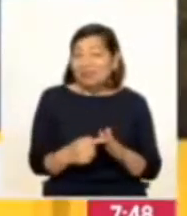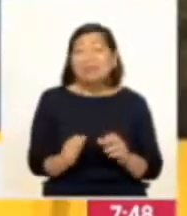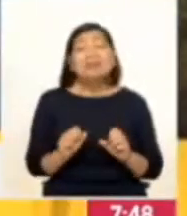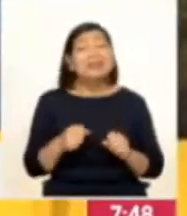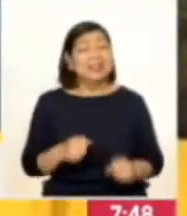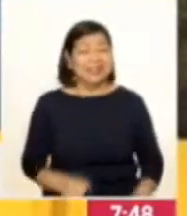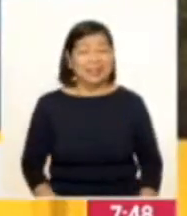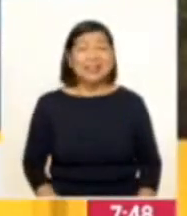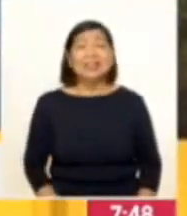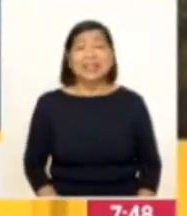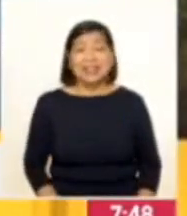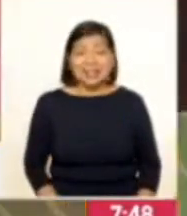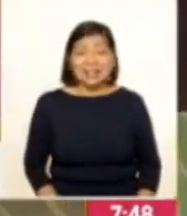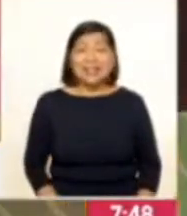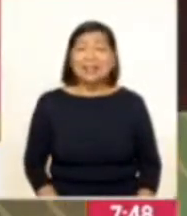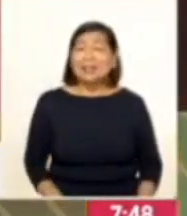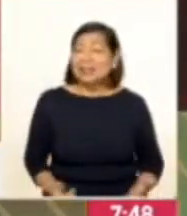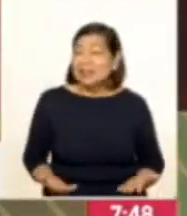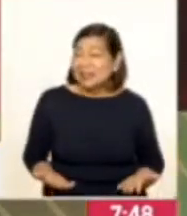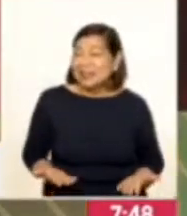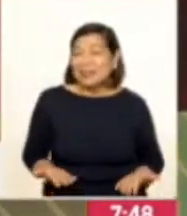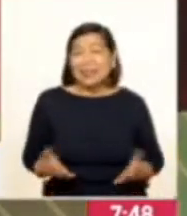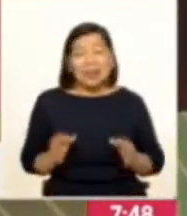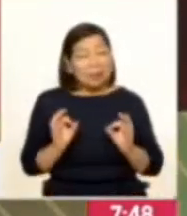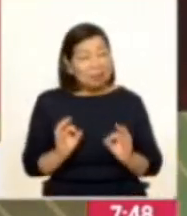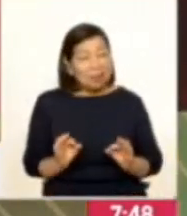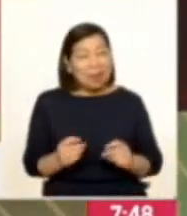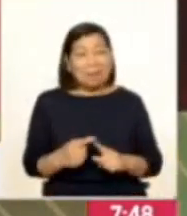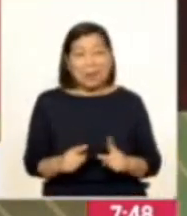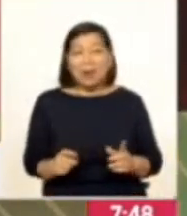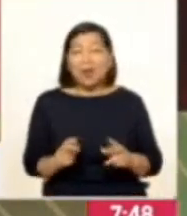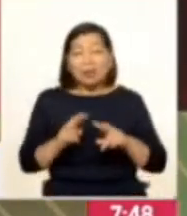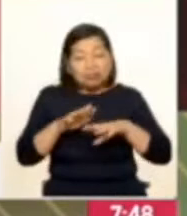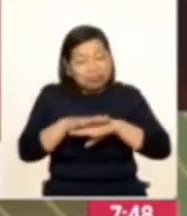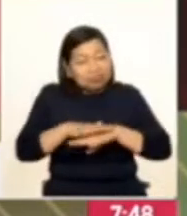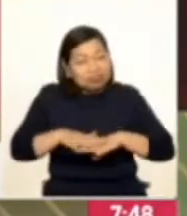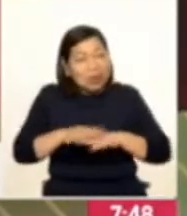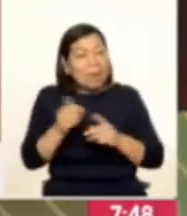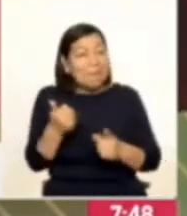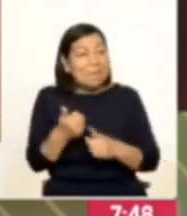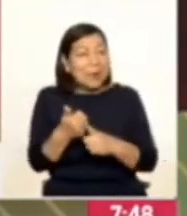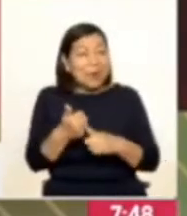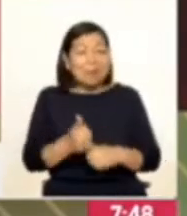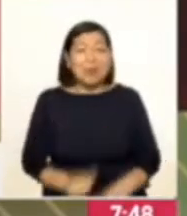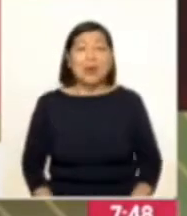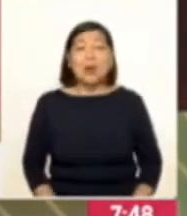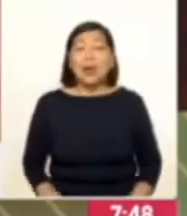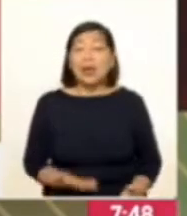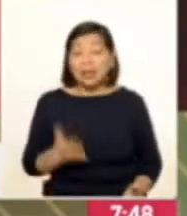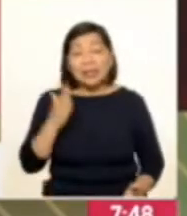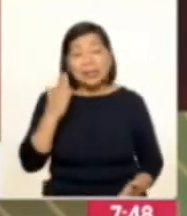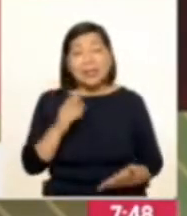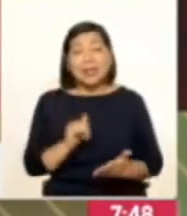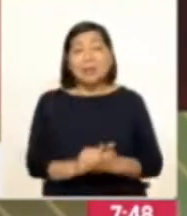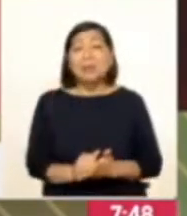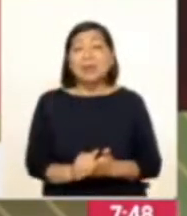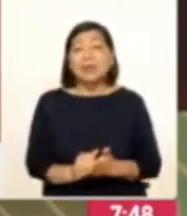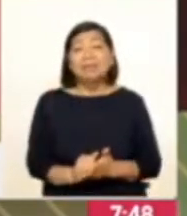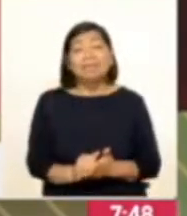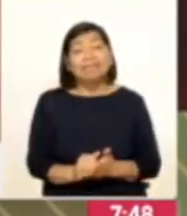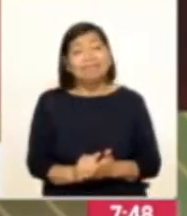efectivamente no O sea tiene no nunca hay crimen perfecto no es cuestión de investigar apropiadamente y hay que ser conscientes